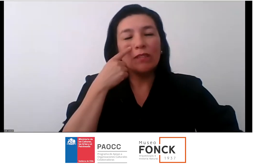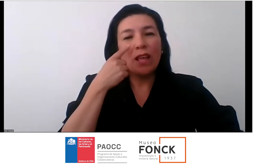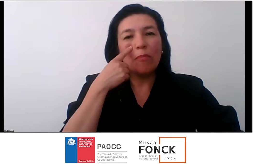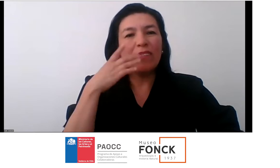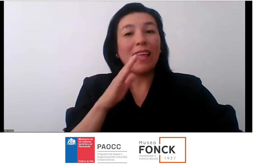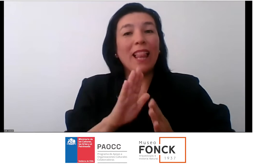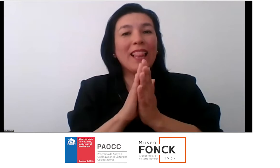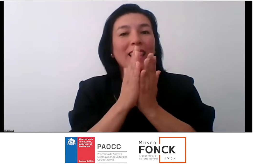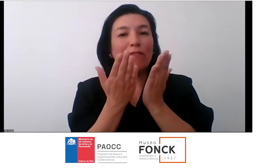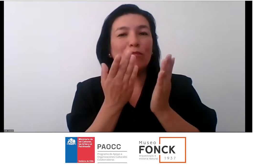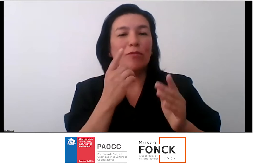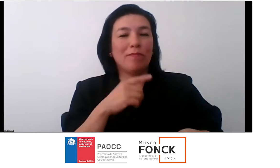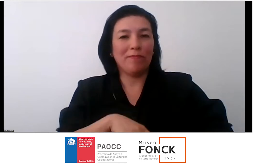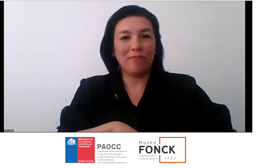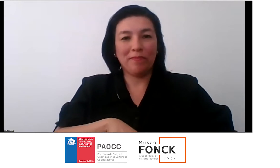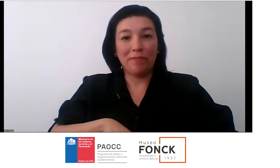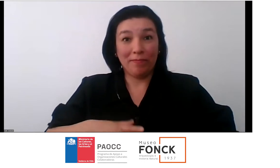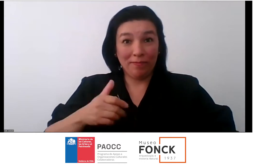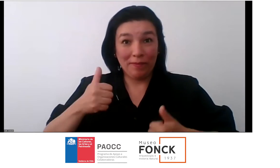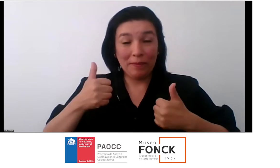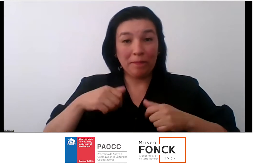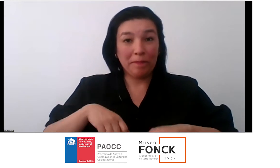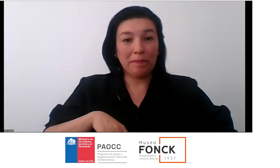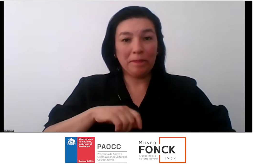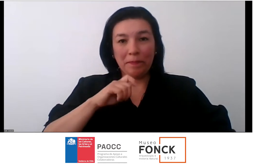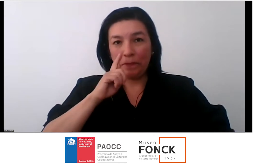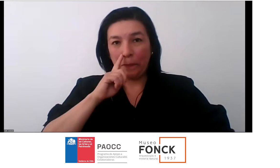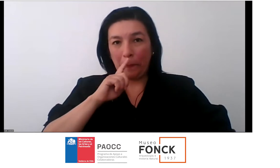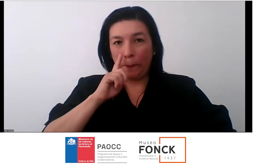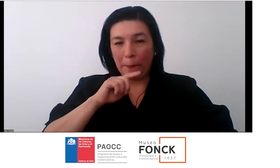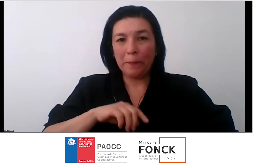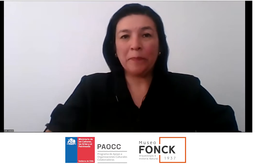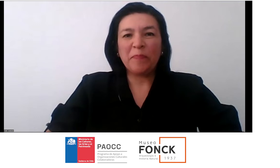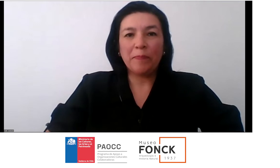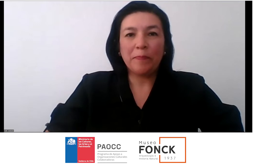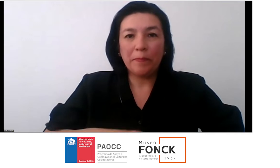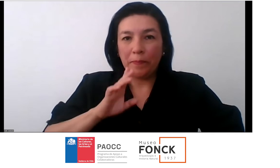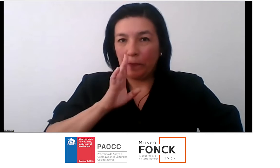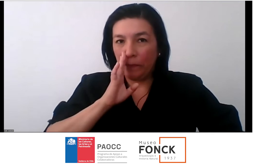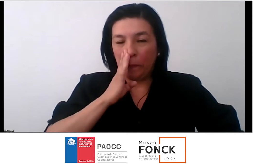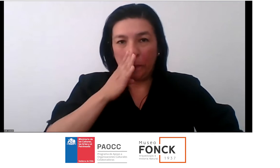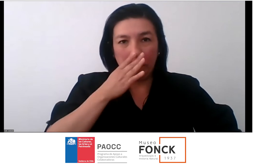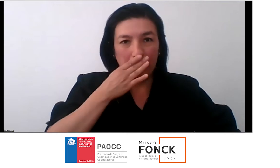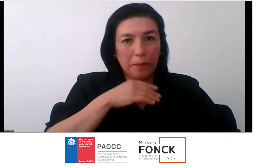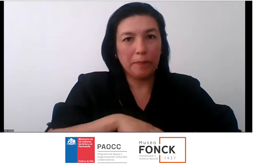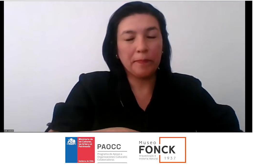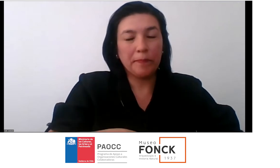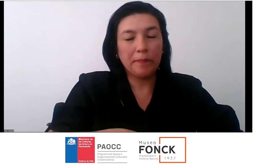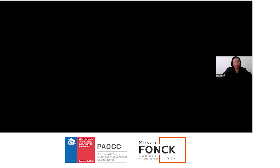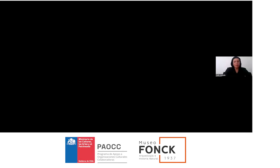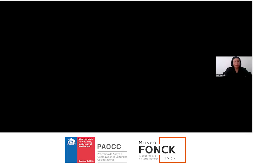el libro Avendemicus chilensis. ¿Está bien, Alison? ¿Correcto? ¿Sí? Ya.